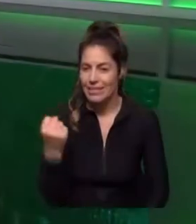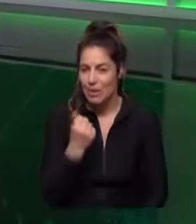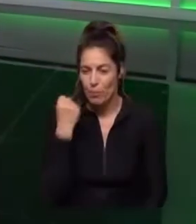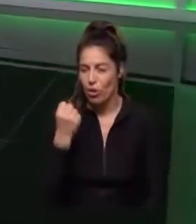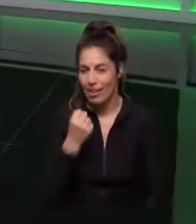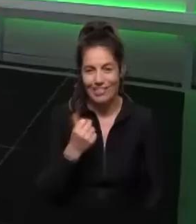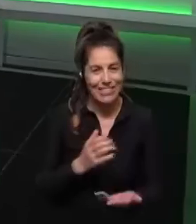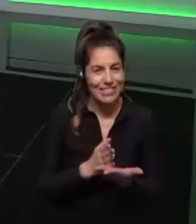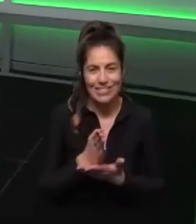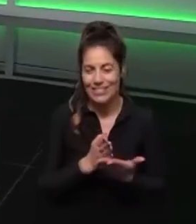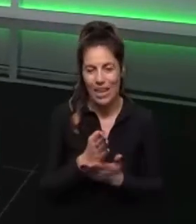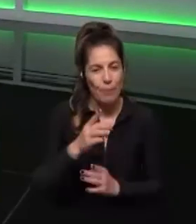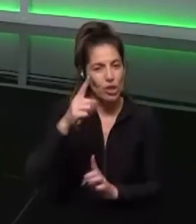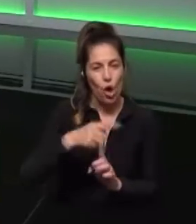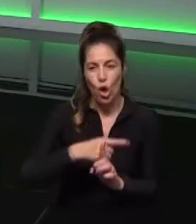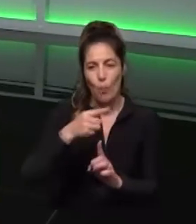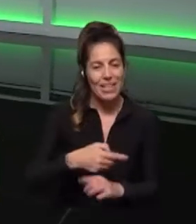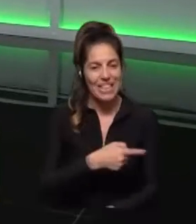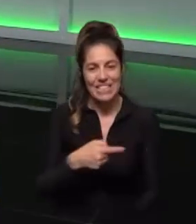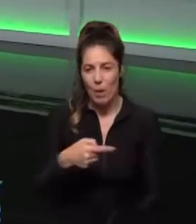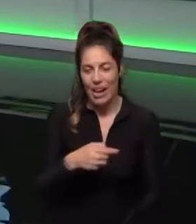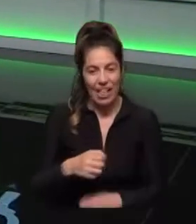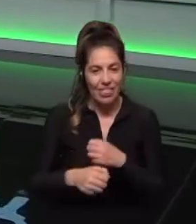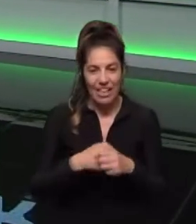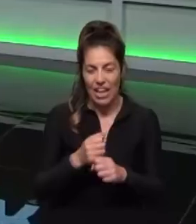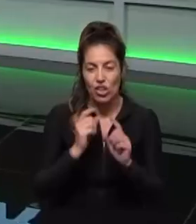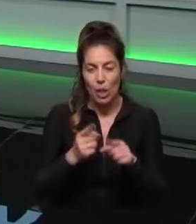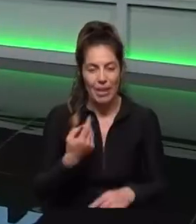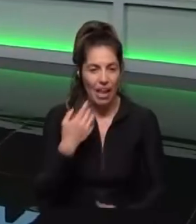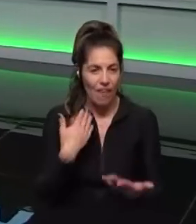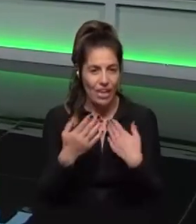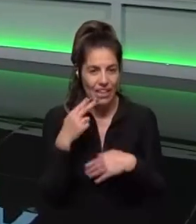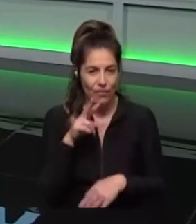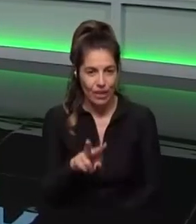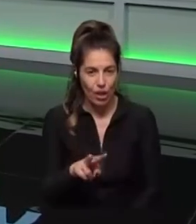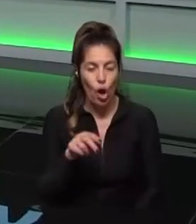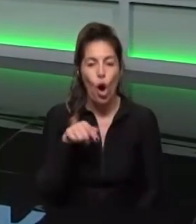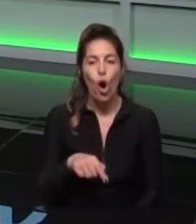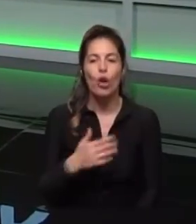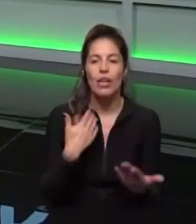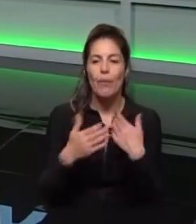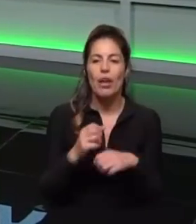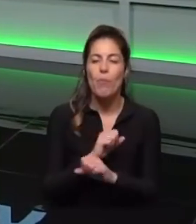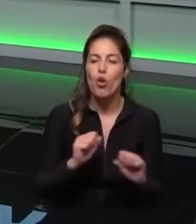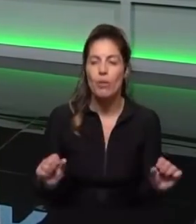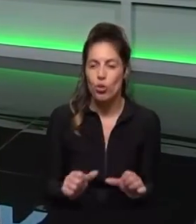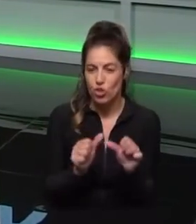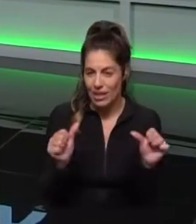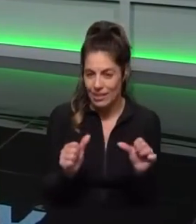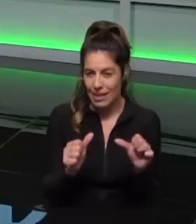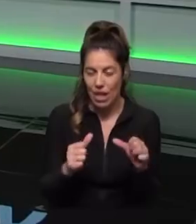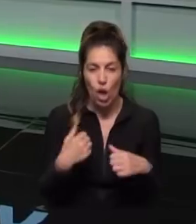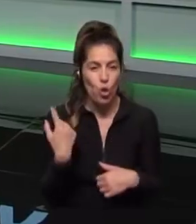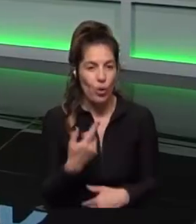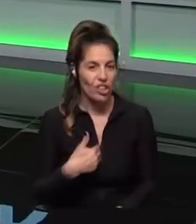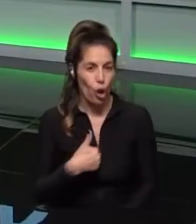todas las meses durante Todas las semanas del año en el informe de hoy vamos a estar hablando sobre qué podemos hacer desde nuestro